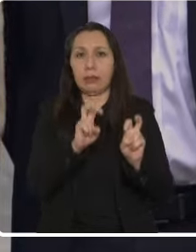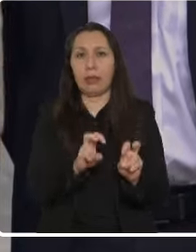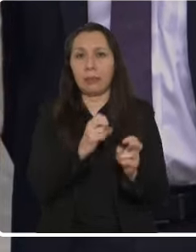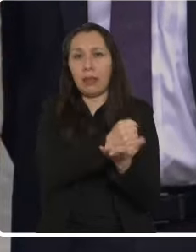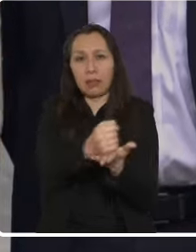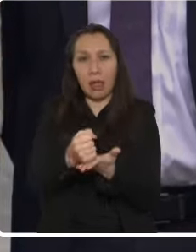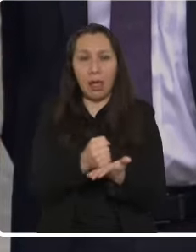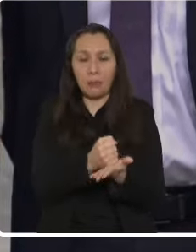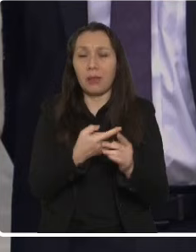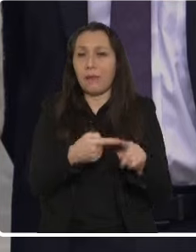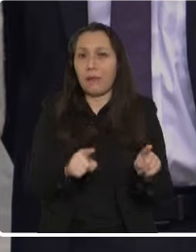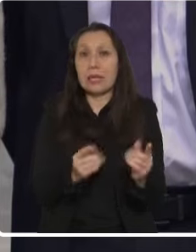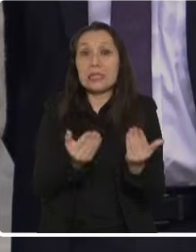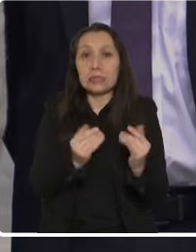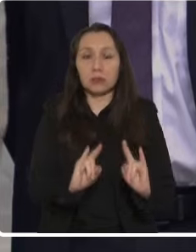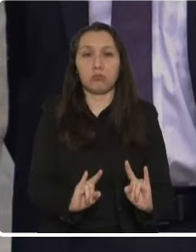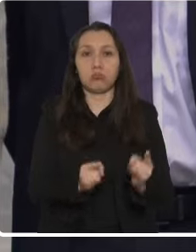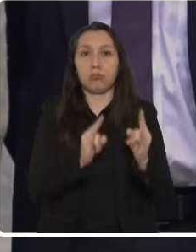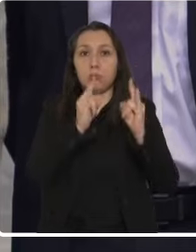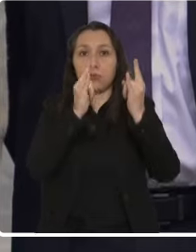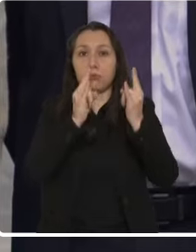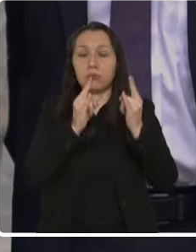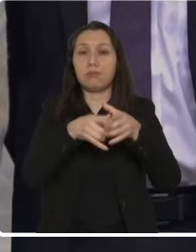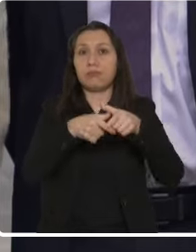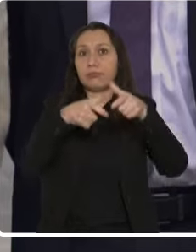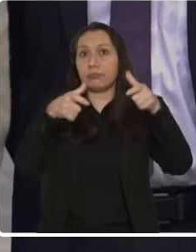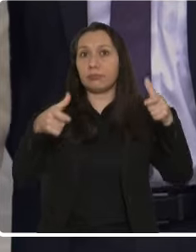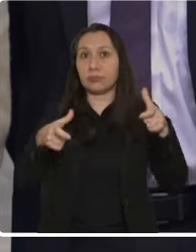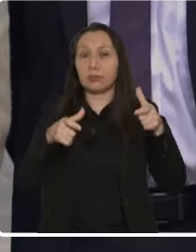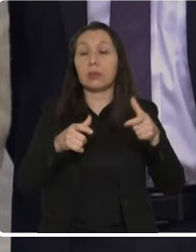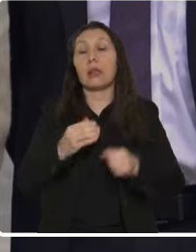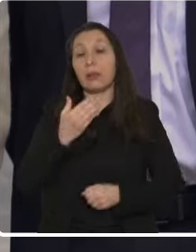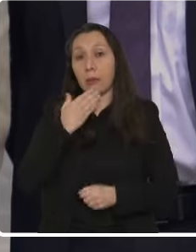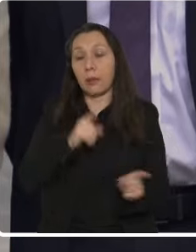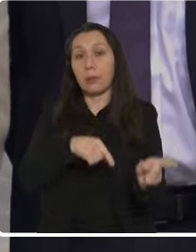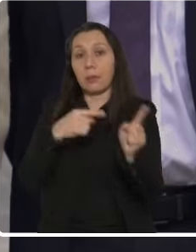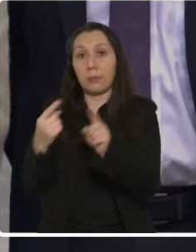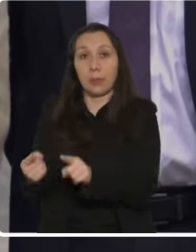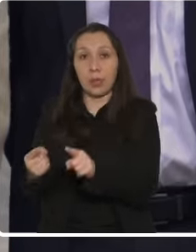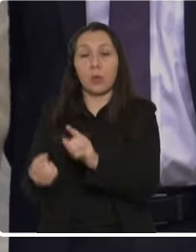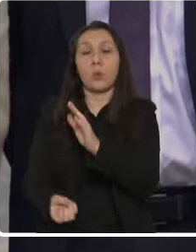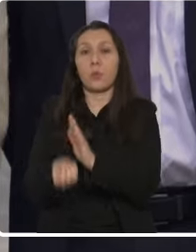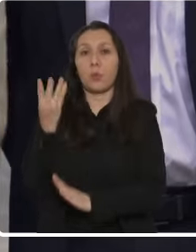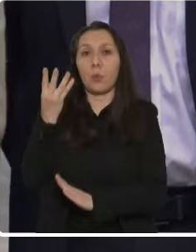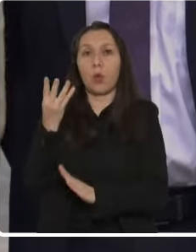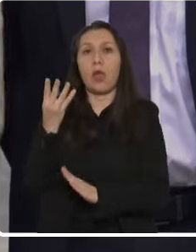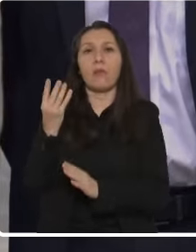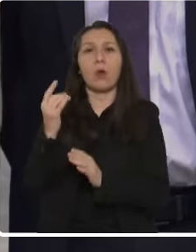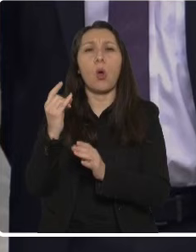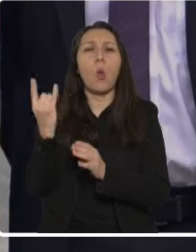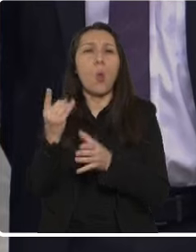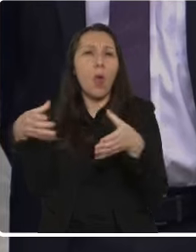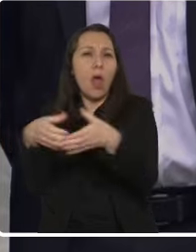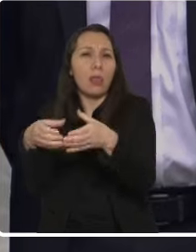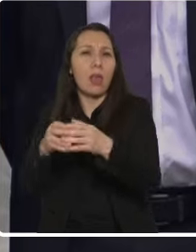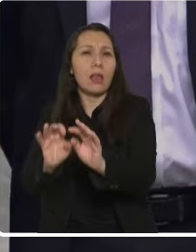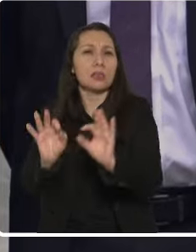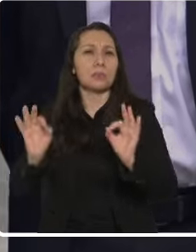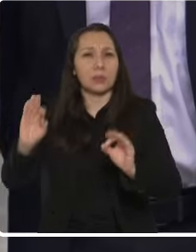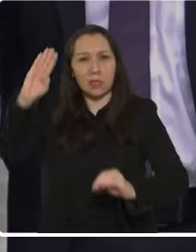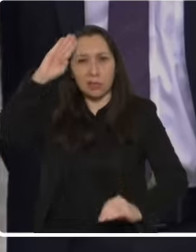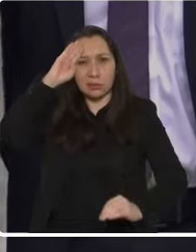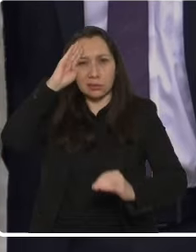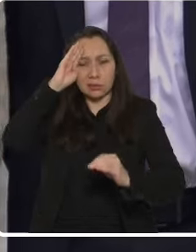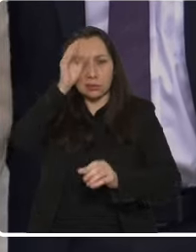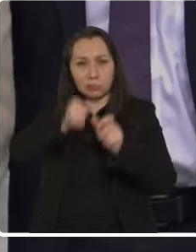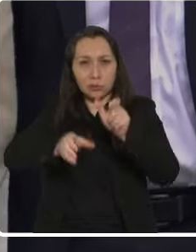los diferentes trámites que se requiere para construir algo de esta envergadura y esta creación de una unidad especial de gendarmería, nos